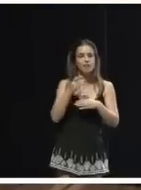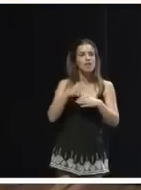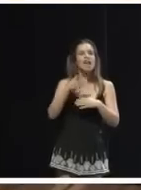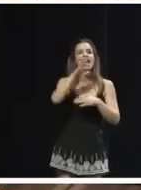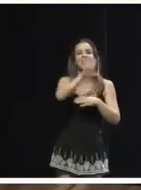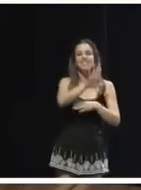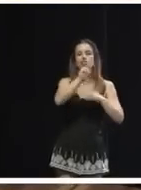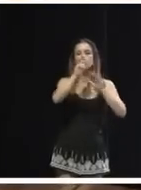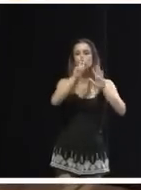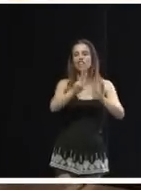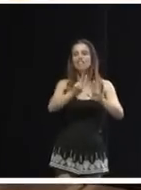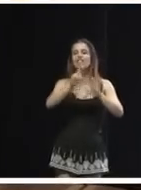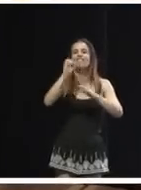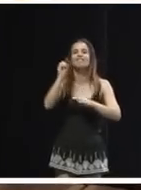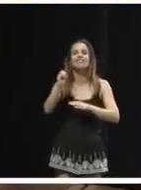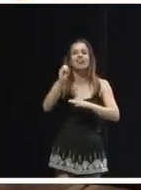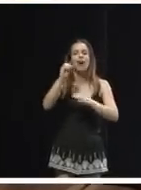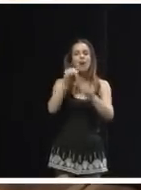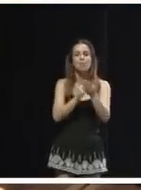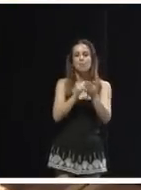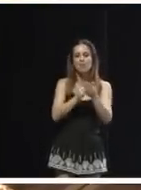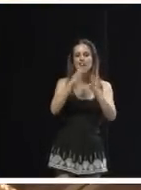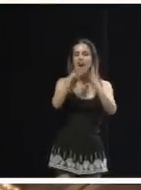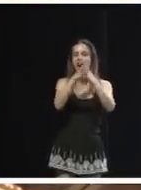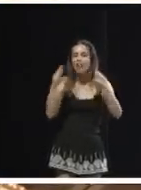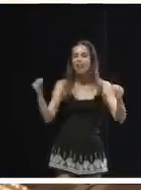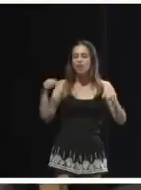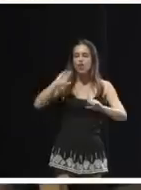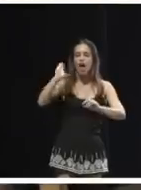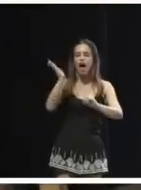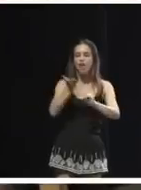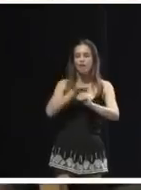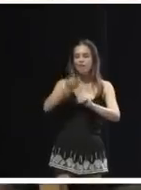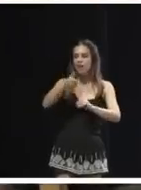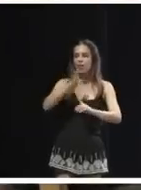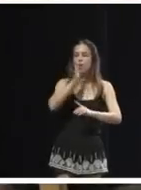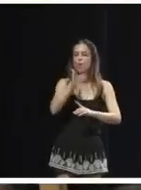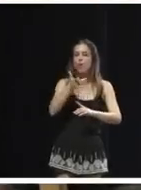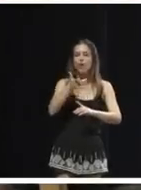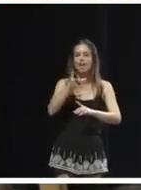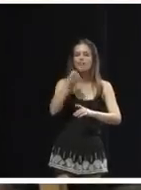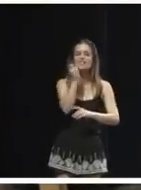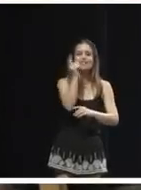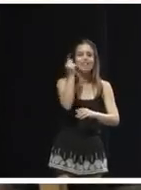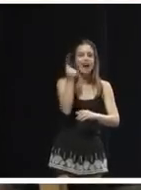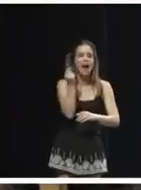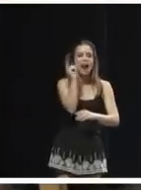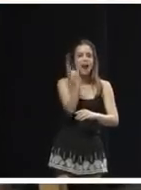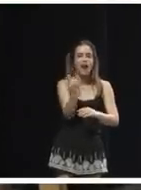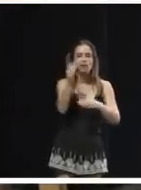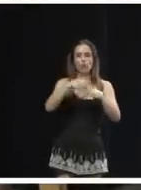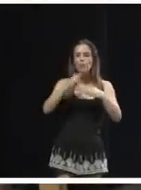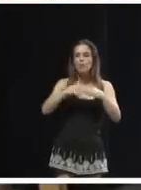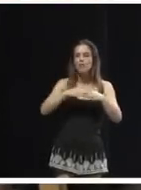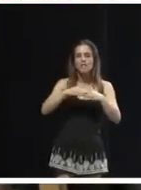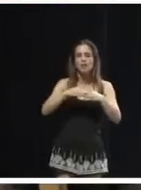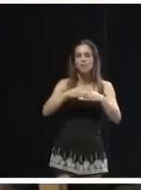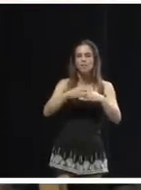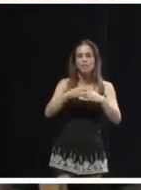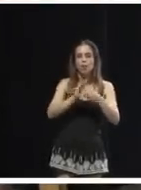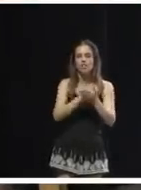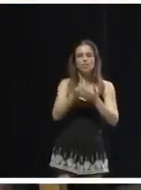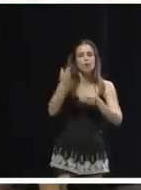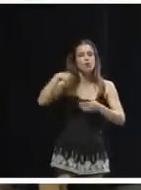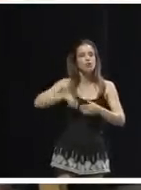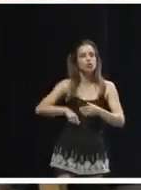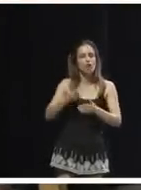570.000 andaluces y andaluzas están afectados directamente por el Salario Mínimo Interprofesional. Salid a votar el 23